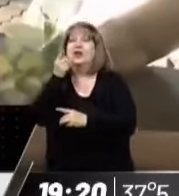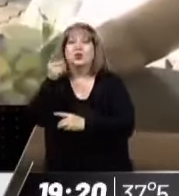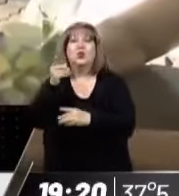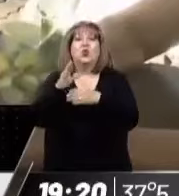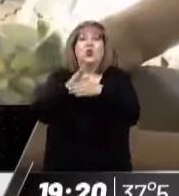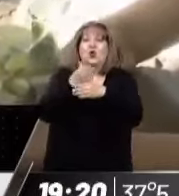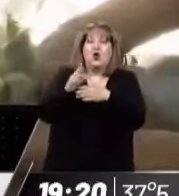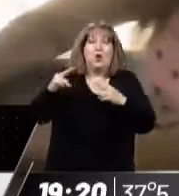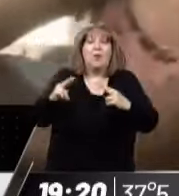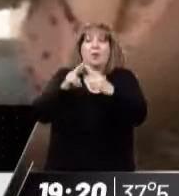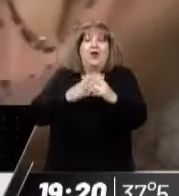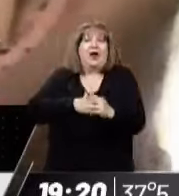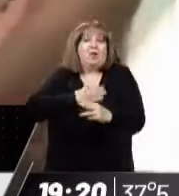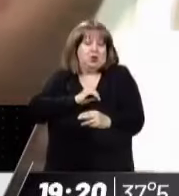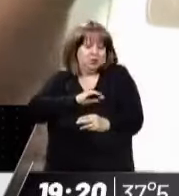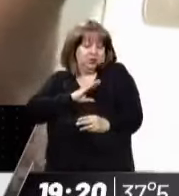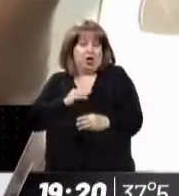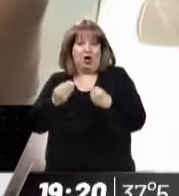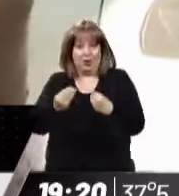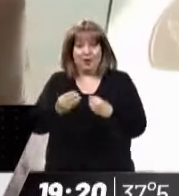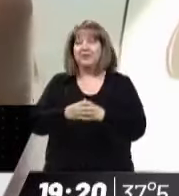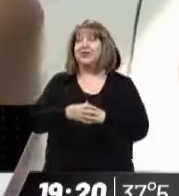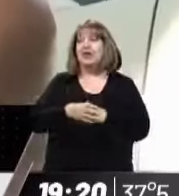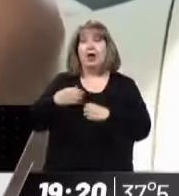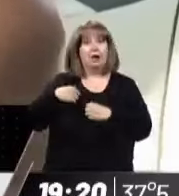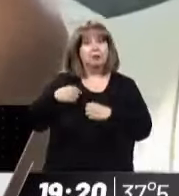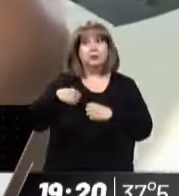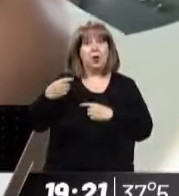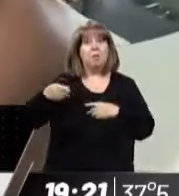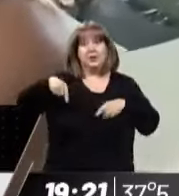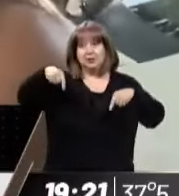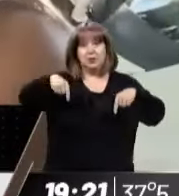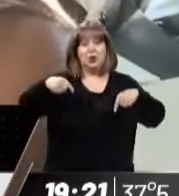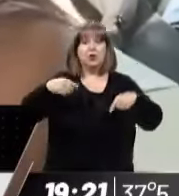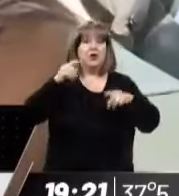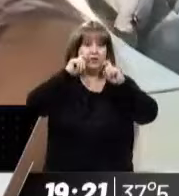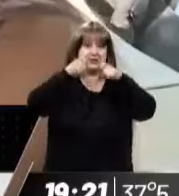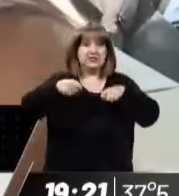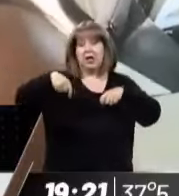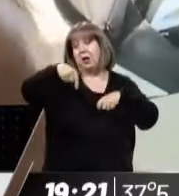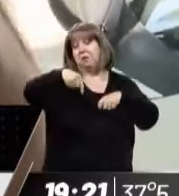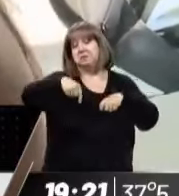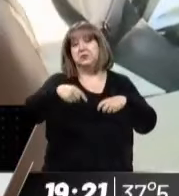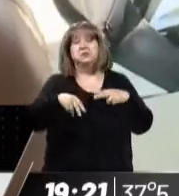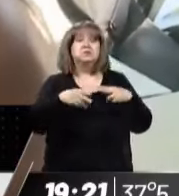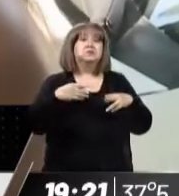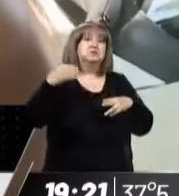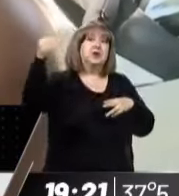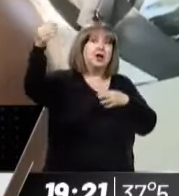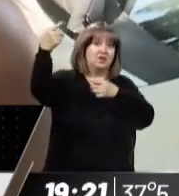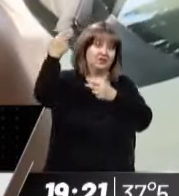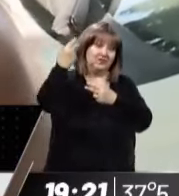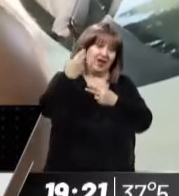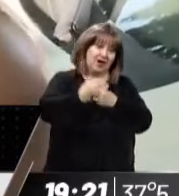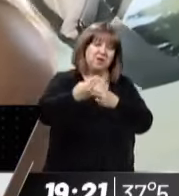historia de amor. ¿Cómo se conocieron? Y nos conocimos acá, en la calle Aristides. En Aristides, en un barcito. Tomás comenzaba su viaje